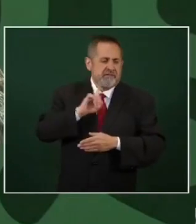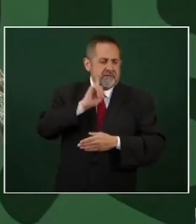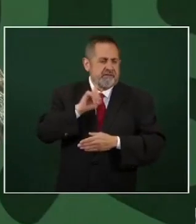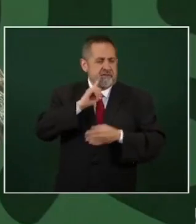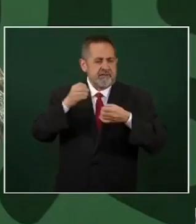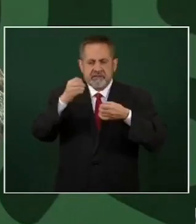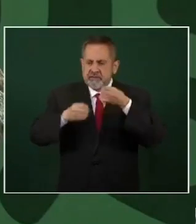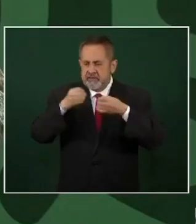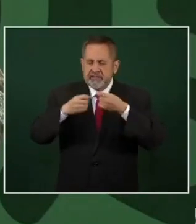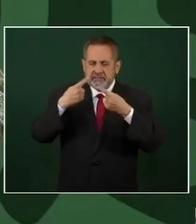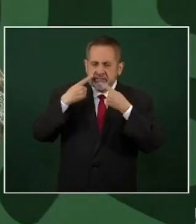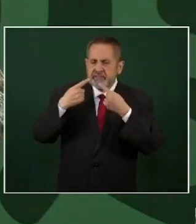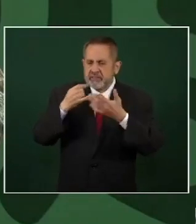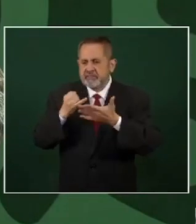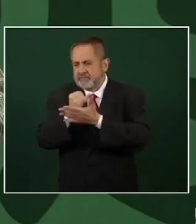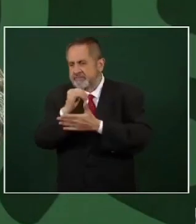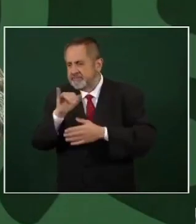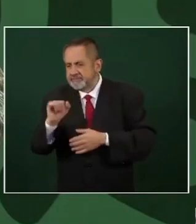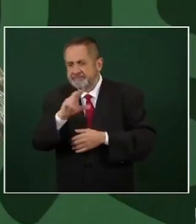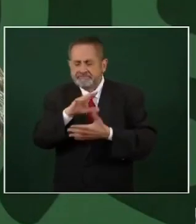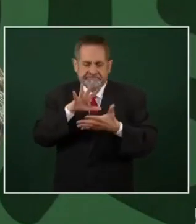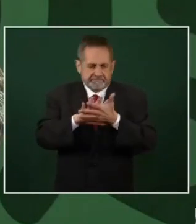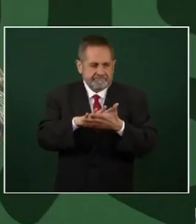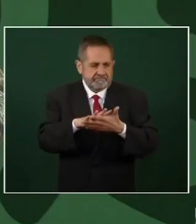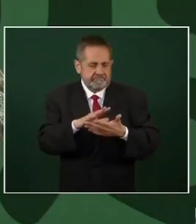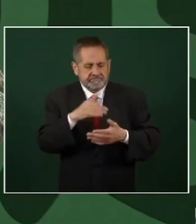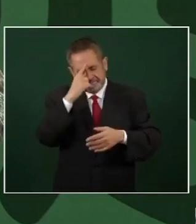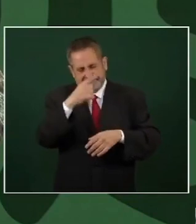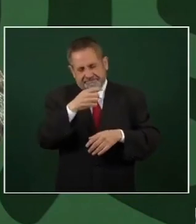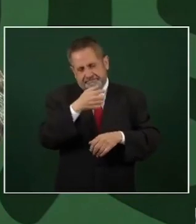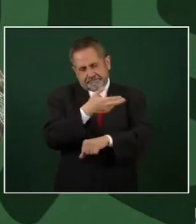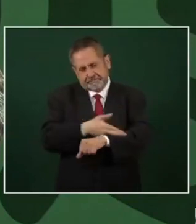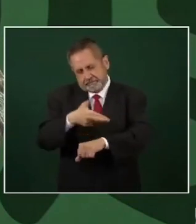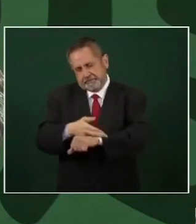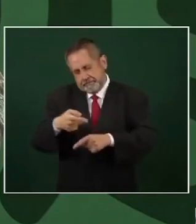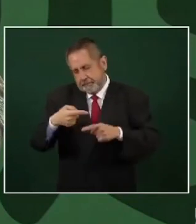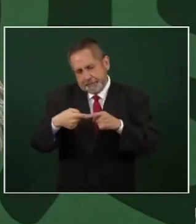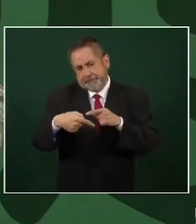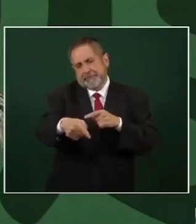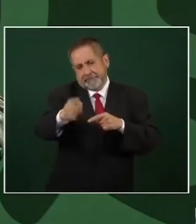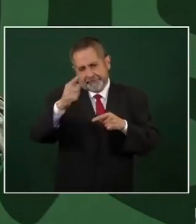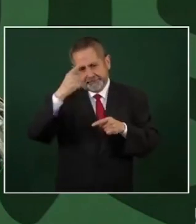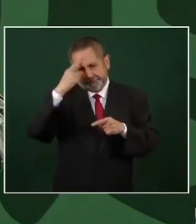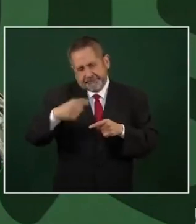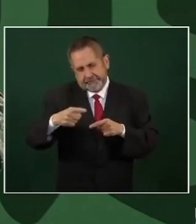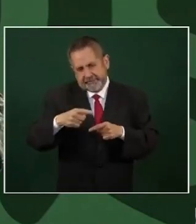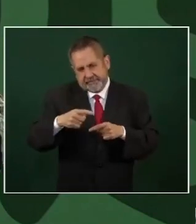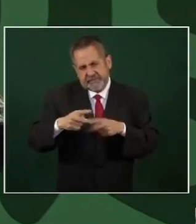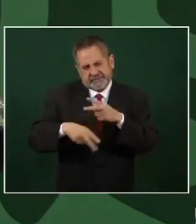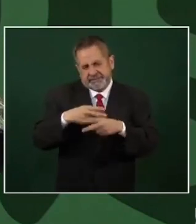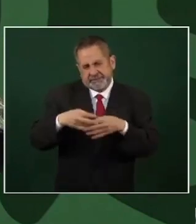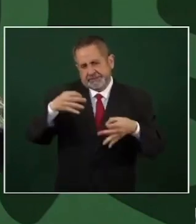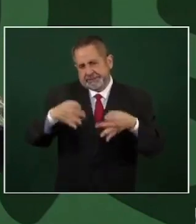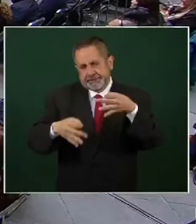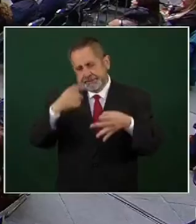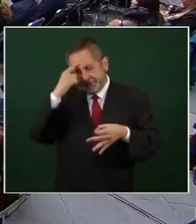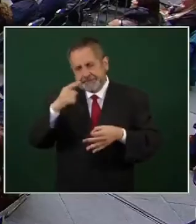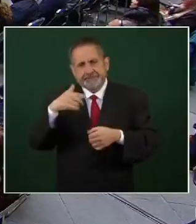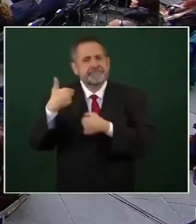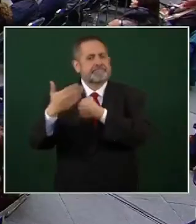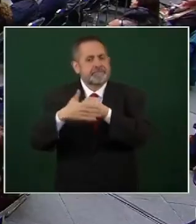determinar a la prisión preventiva y poder llevar a cabo todo el proceso o para